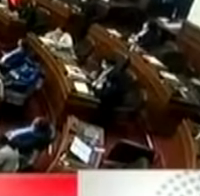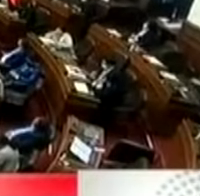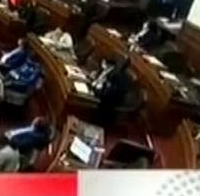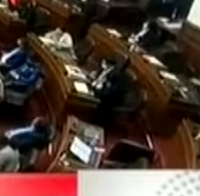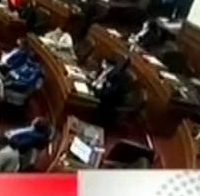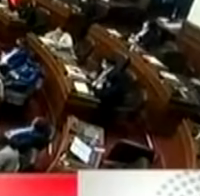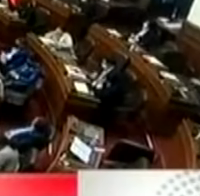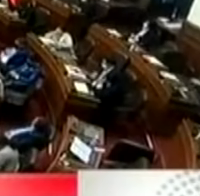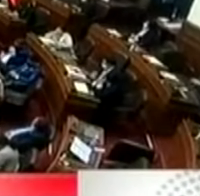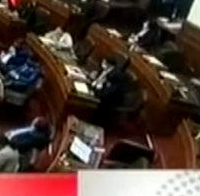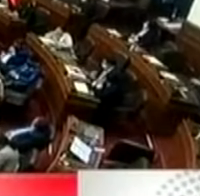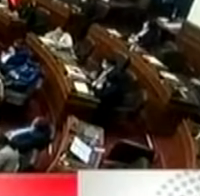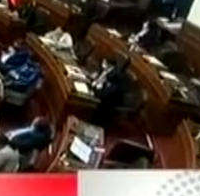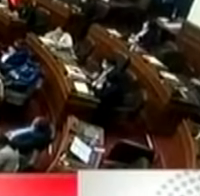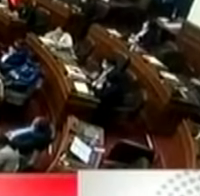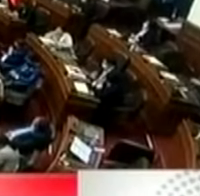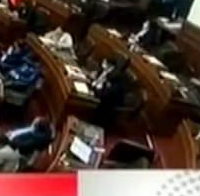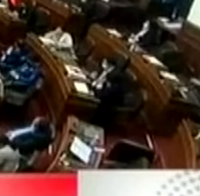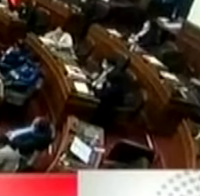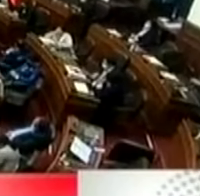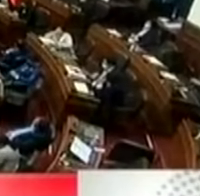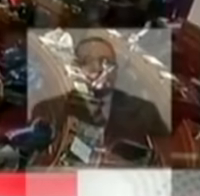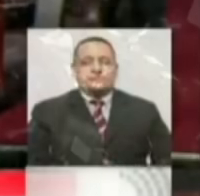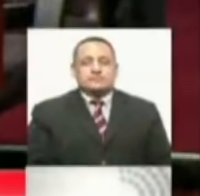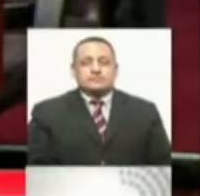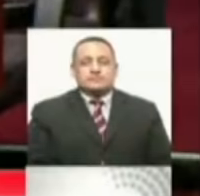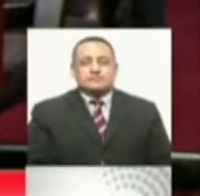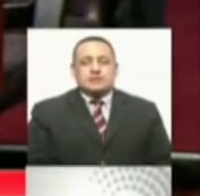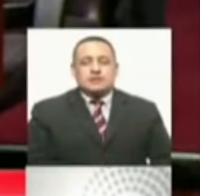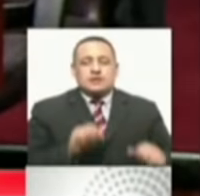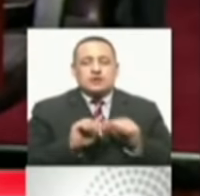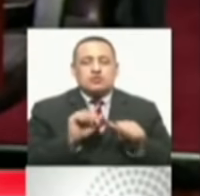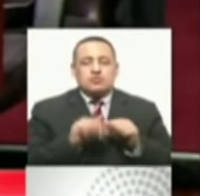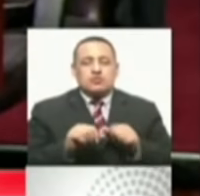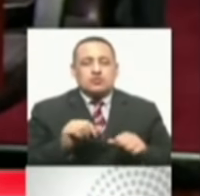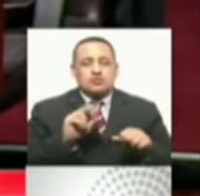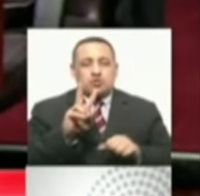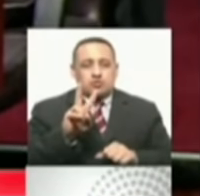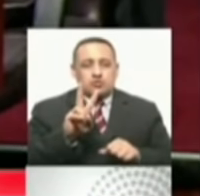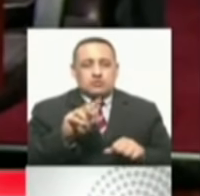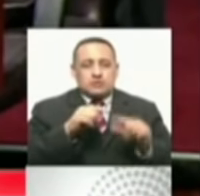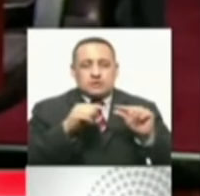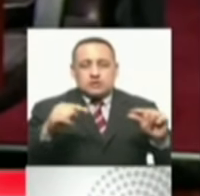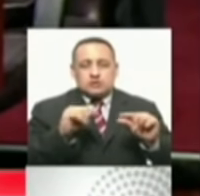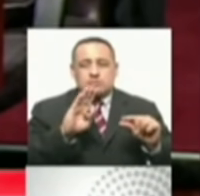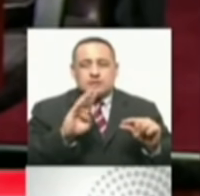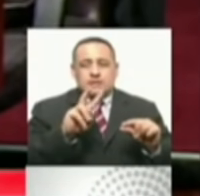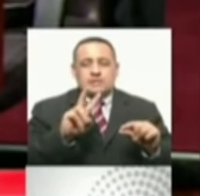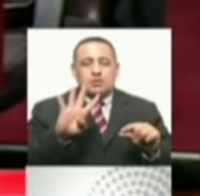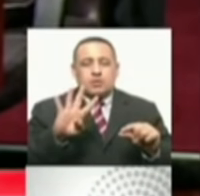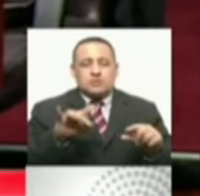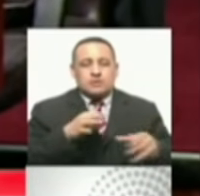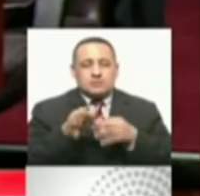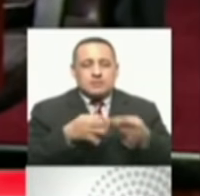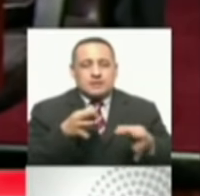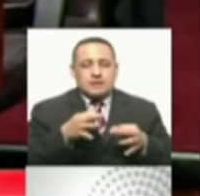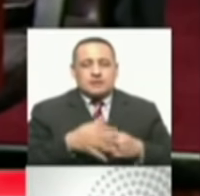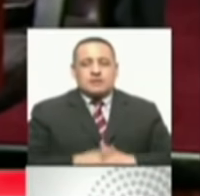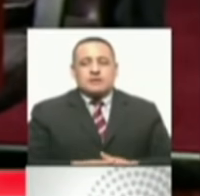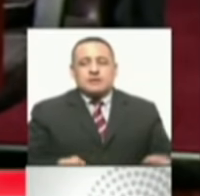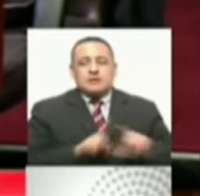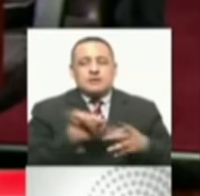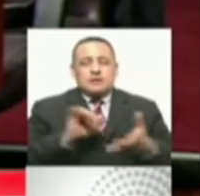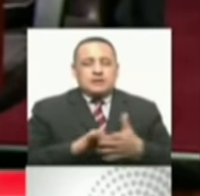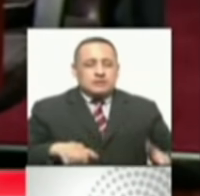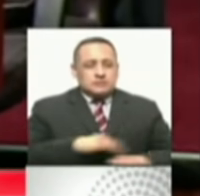vez interpelado por su función principalmente como ministro de Trabajo. ¿Van a aceptar que si la censura prospera